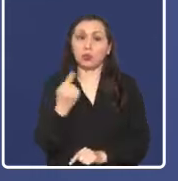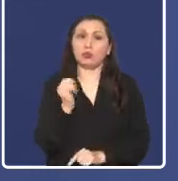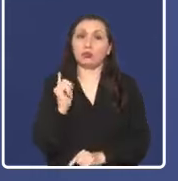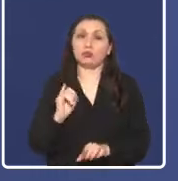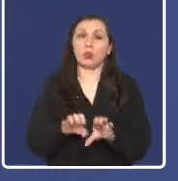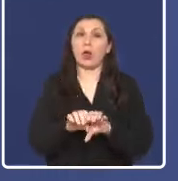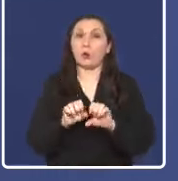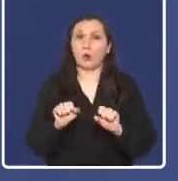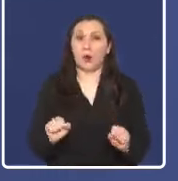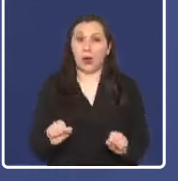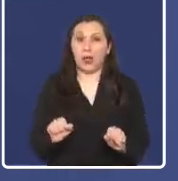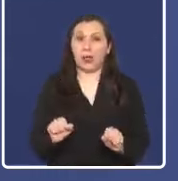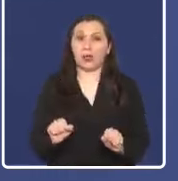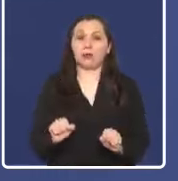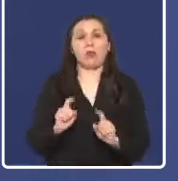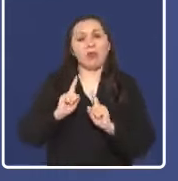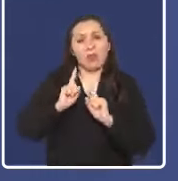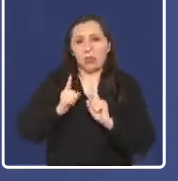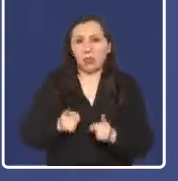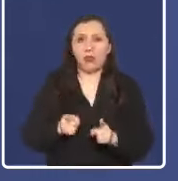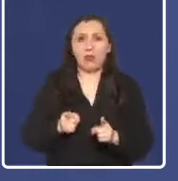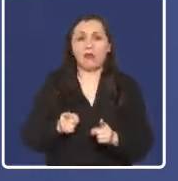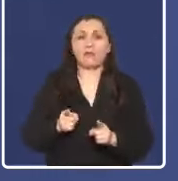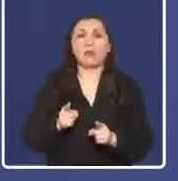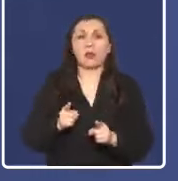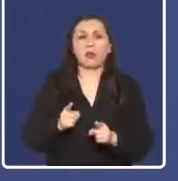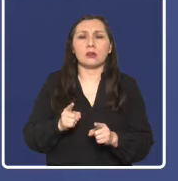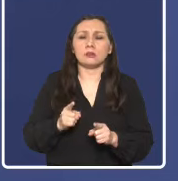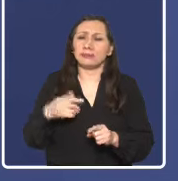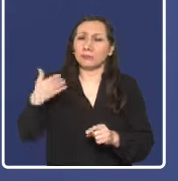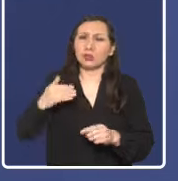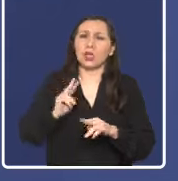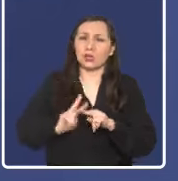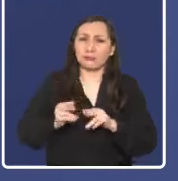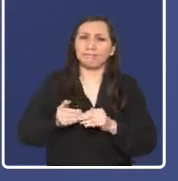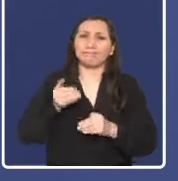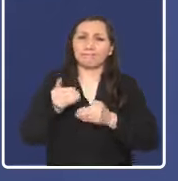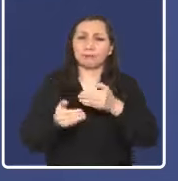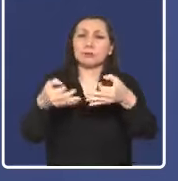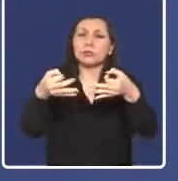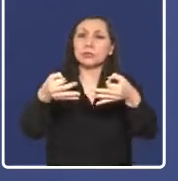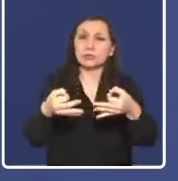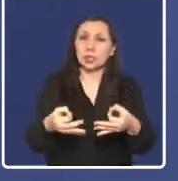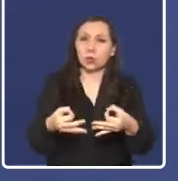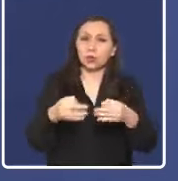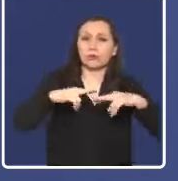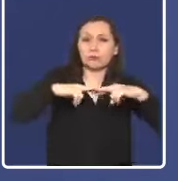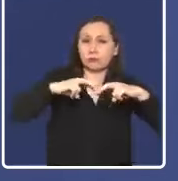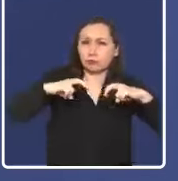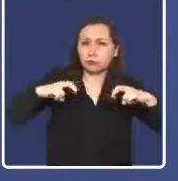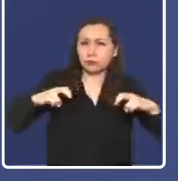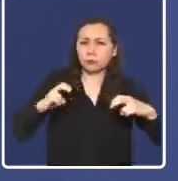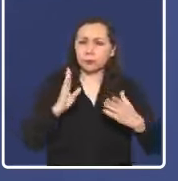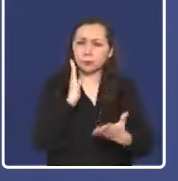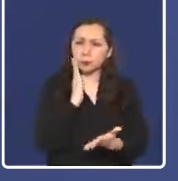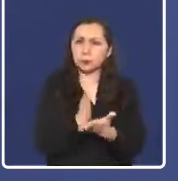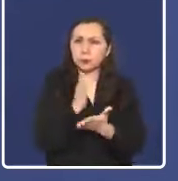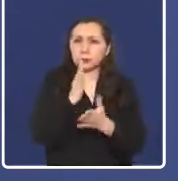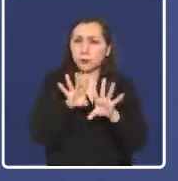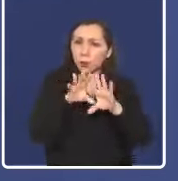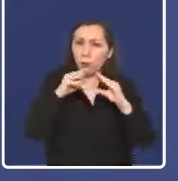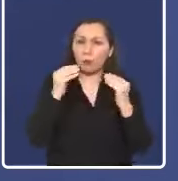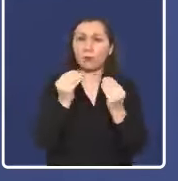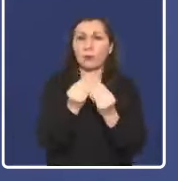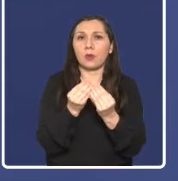de acuerdo, es lo que corresponde y es un paso imprescindible para asegurar una investigación rigurosa y